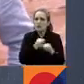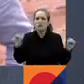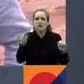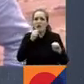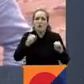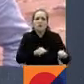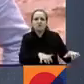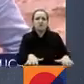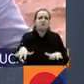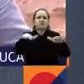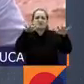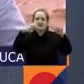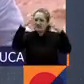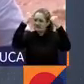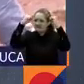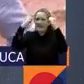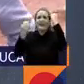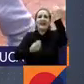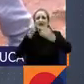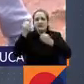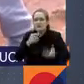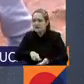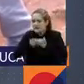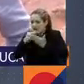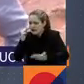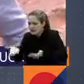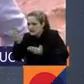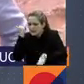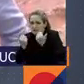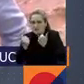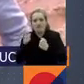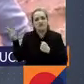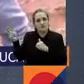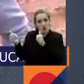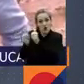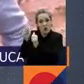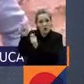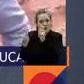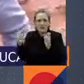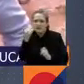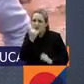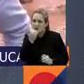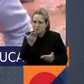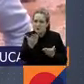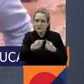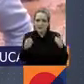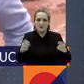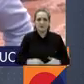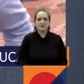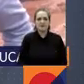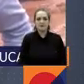Carlos Gutiérrez, buenas tardes. Usted está con los afectados y con más información. Adelante hasta ahora.